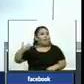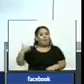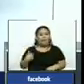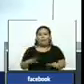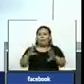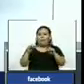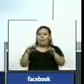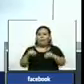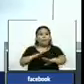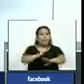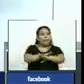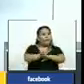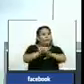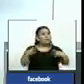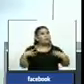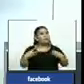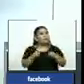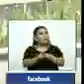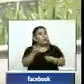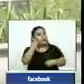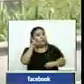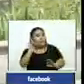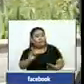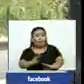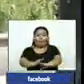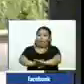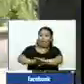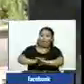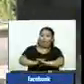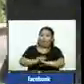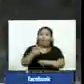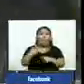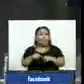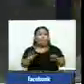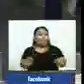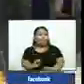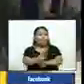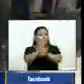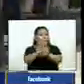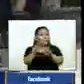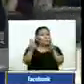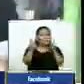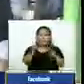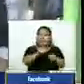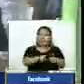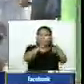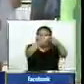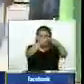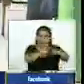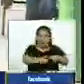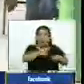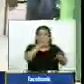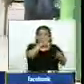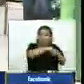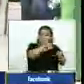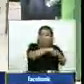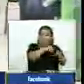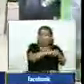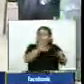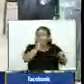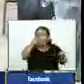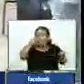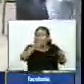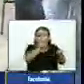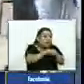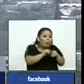que es previsión social, a protección social. De lo que sí hay claridad es que no utilizarán los fondos de pensiones para cubrir